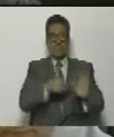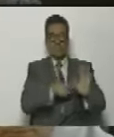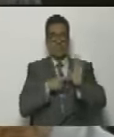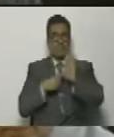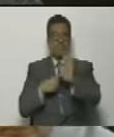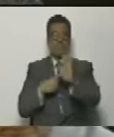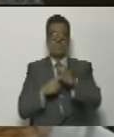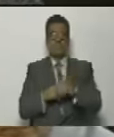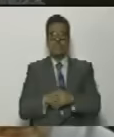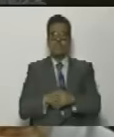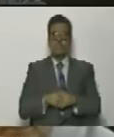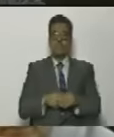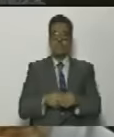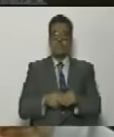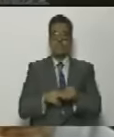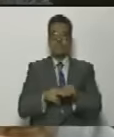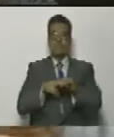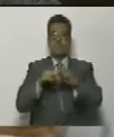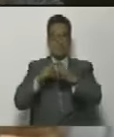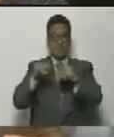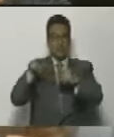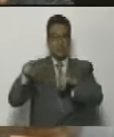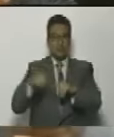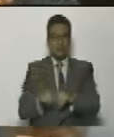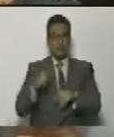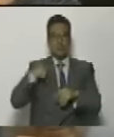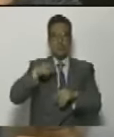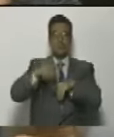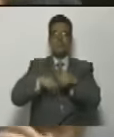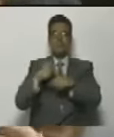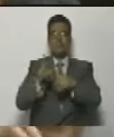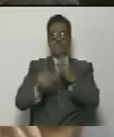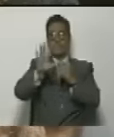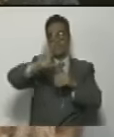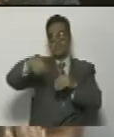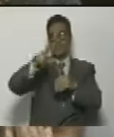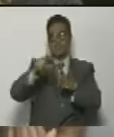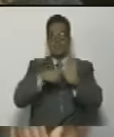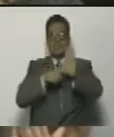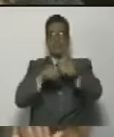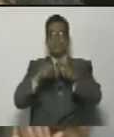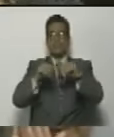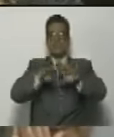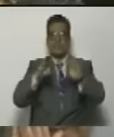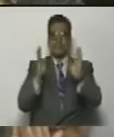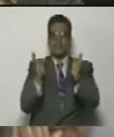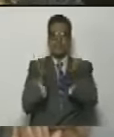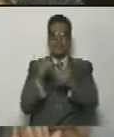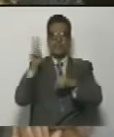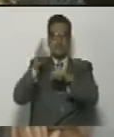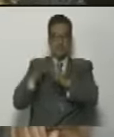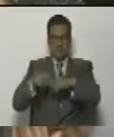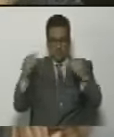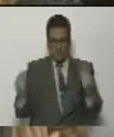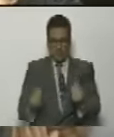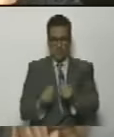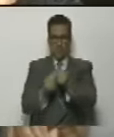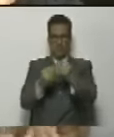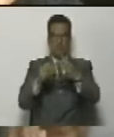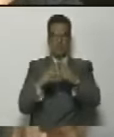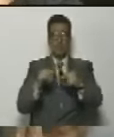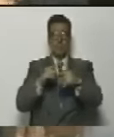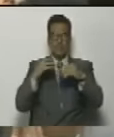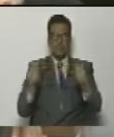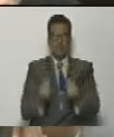enfrentarnos, deponer a un imperio, este próximo 5 de julio le demostremos al mundo que los venezolanos unidos, unidos